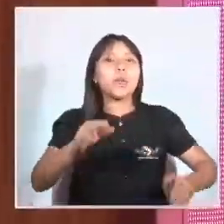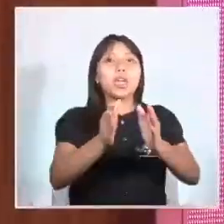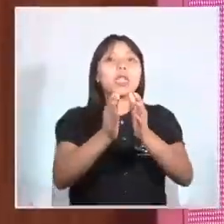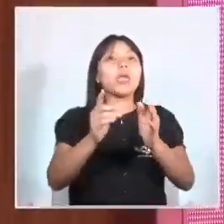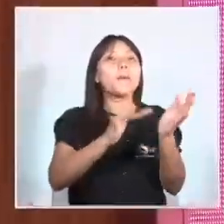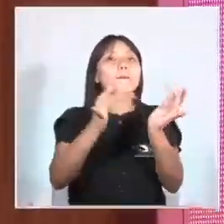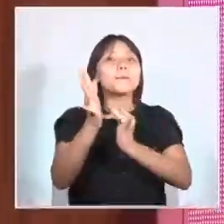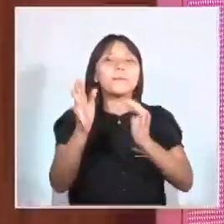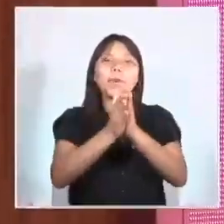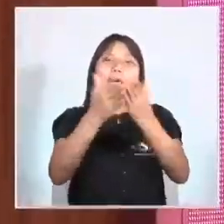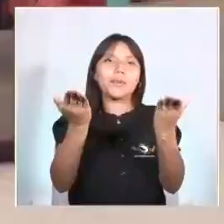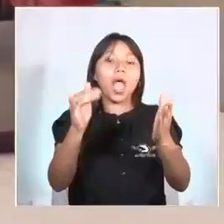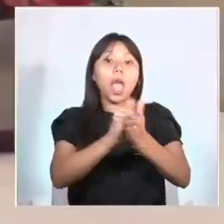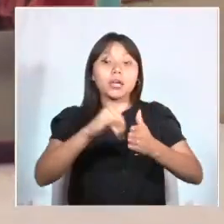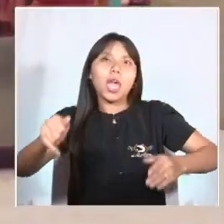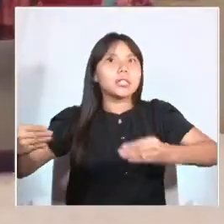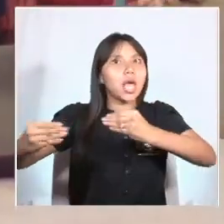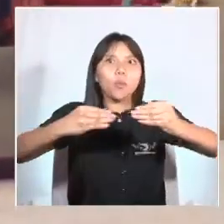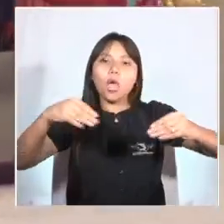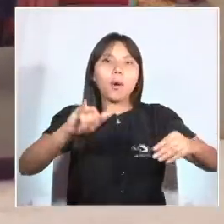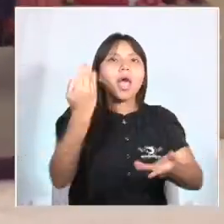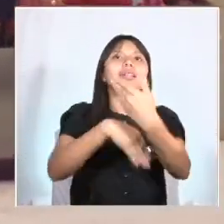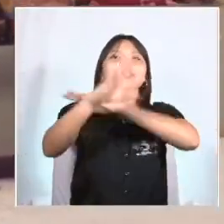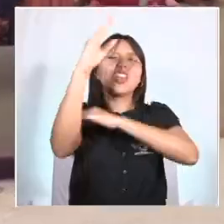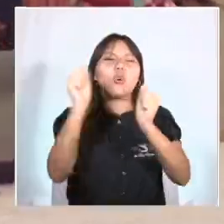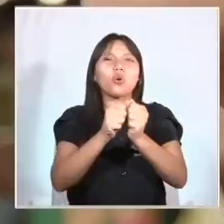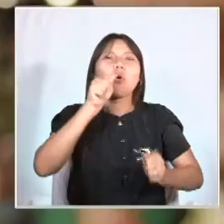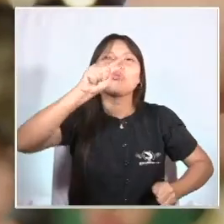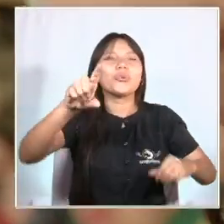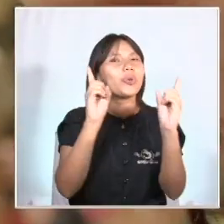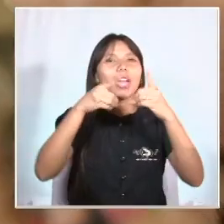Vamos, que se mueva el cielo con tu declaración.